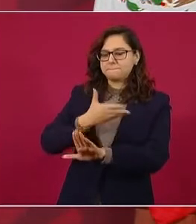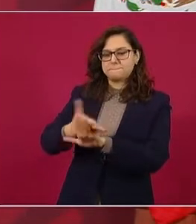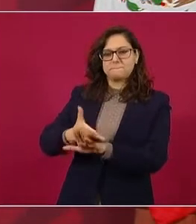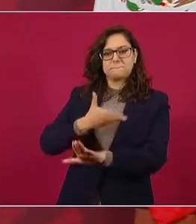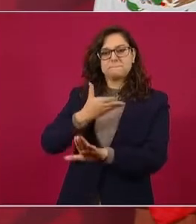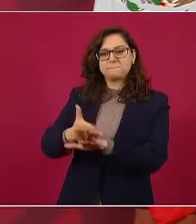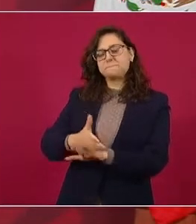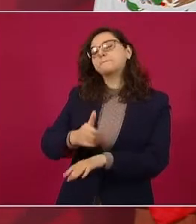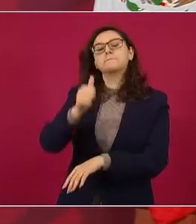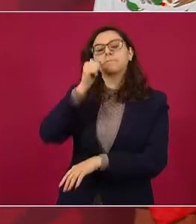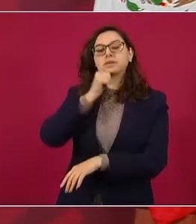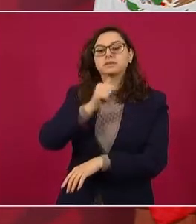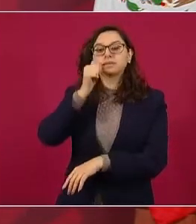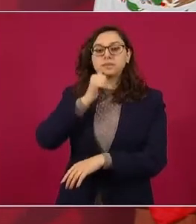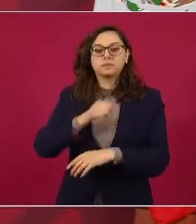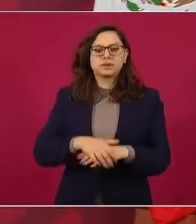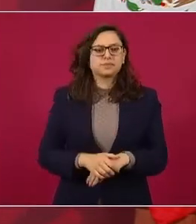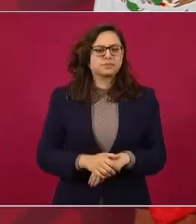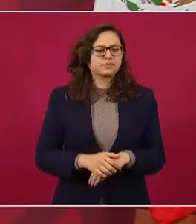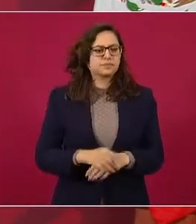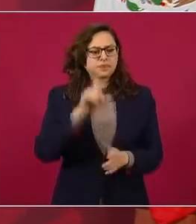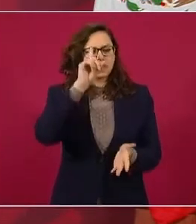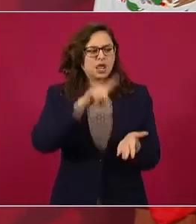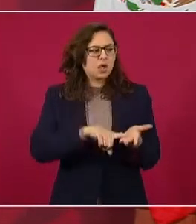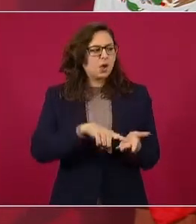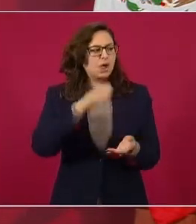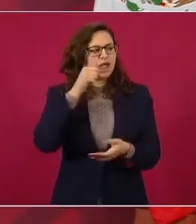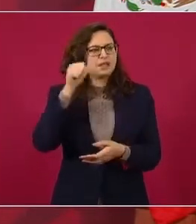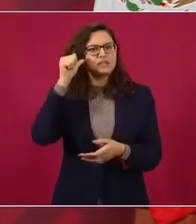Bueno, declaró ayer, antier,